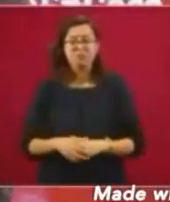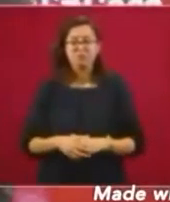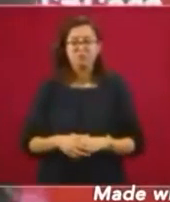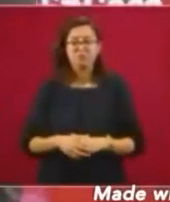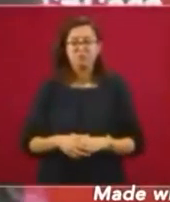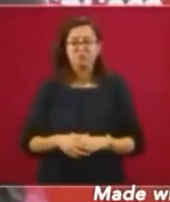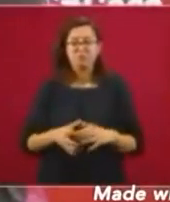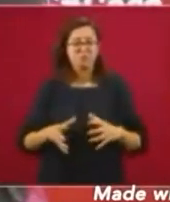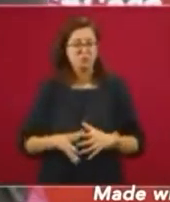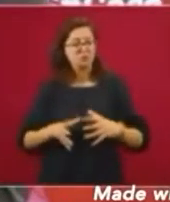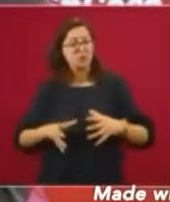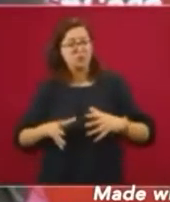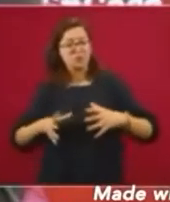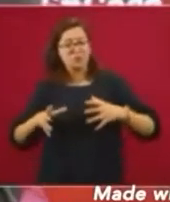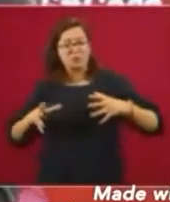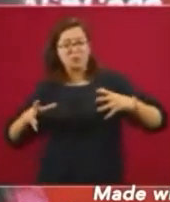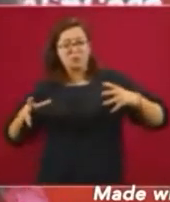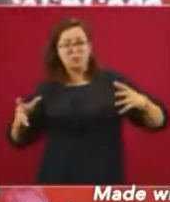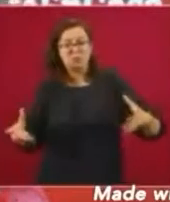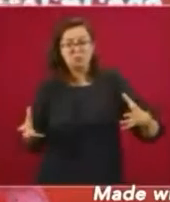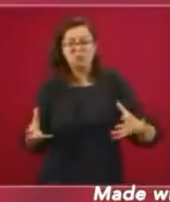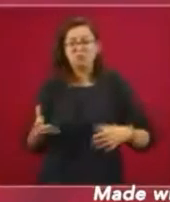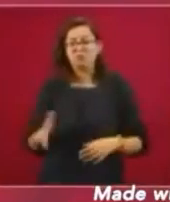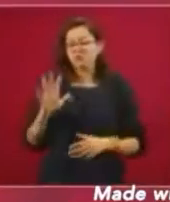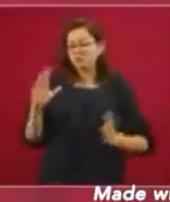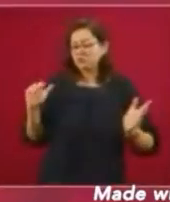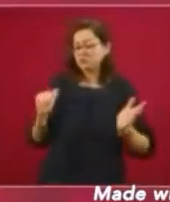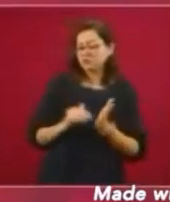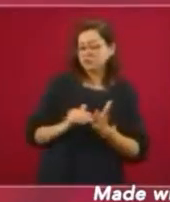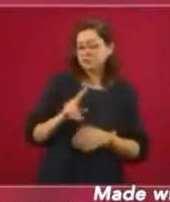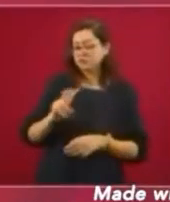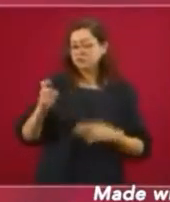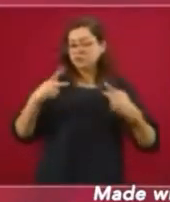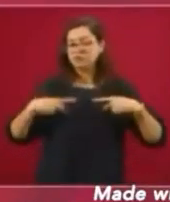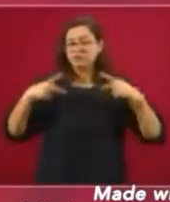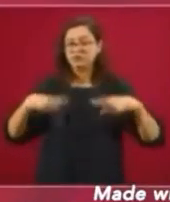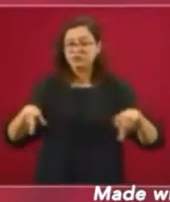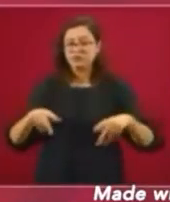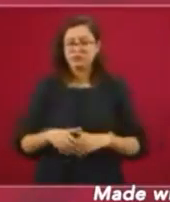en un número de 5.200 personas.